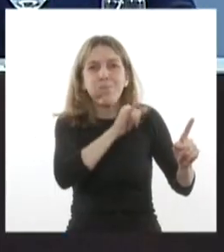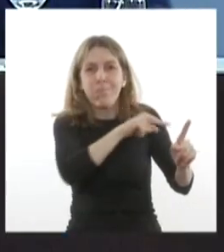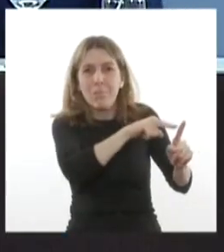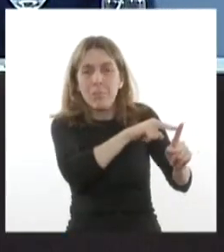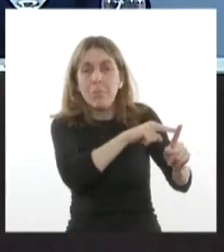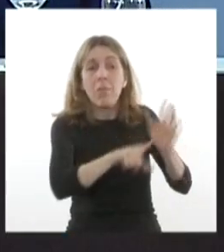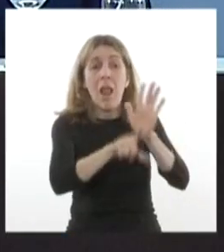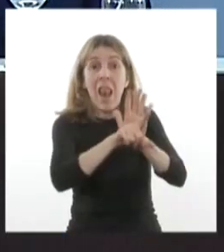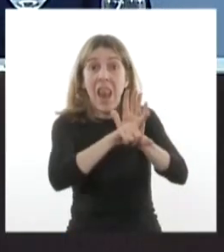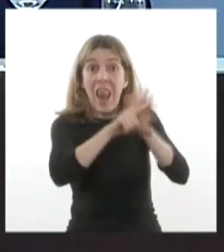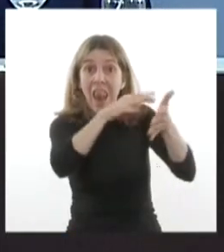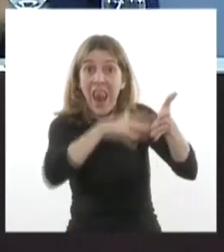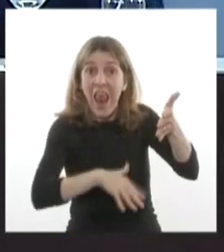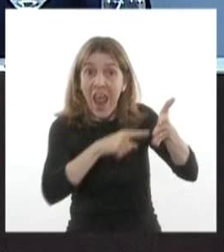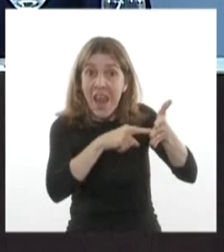Fue una ley